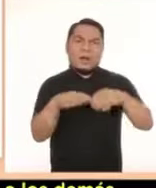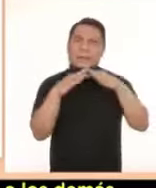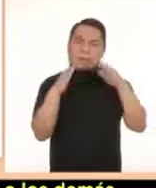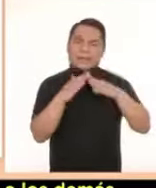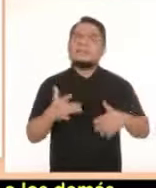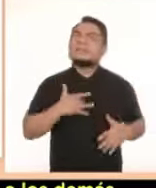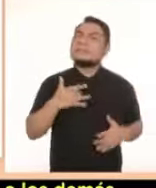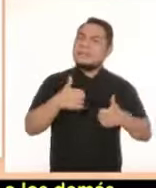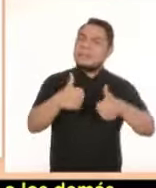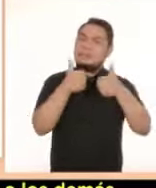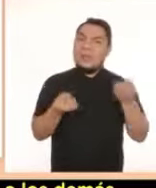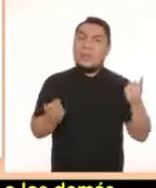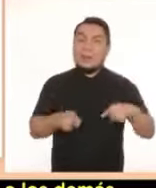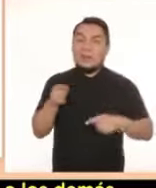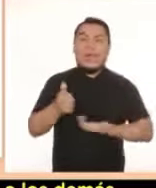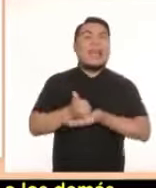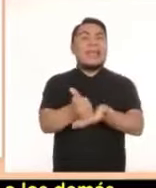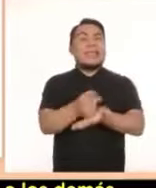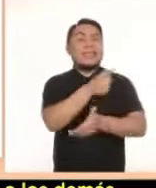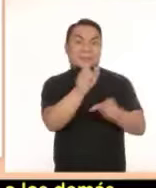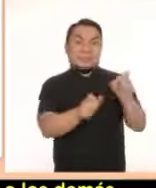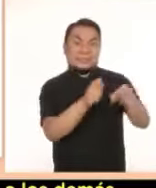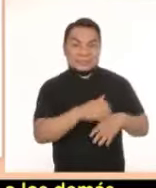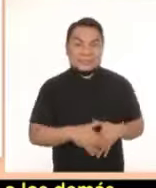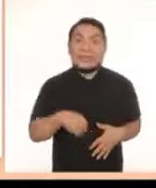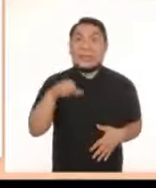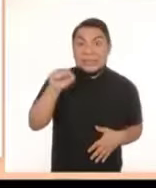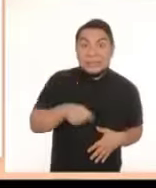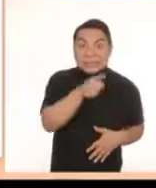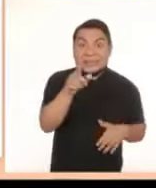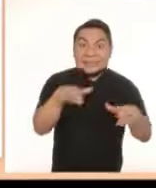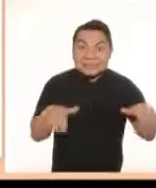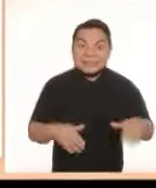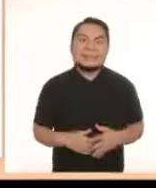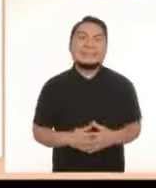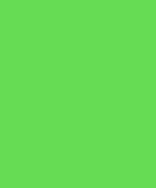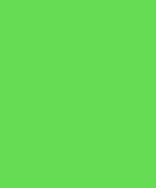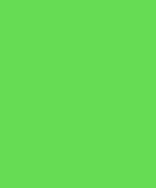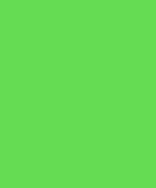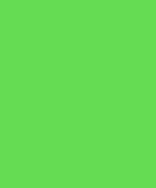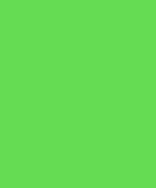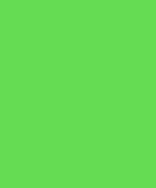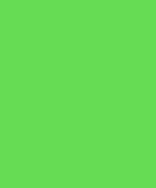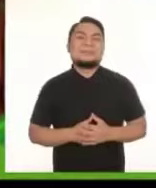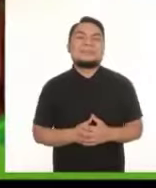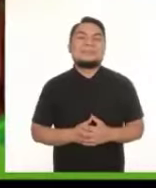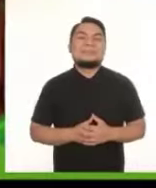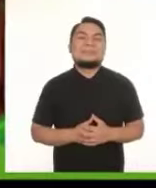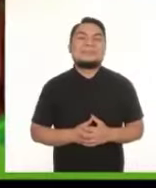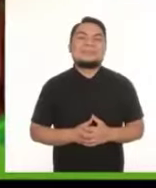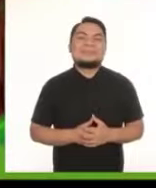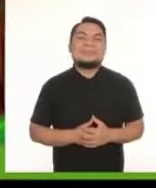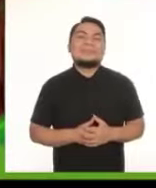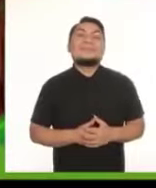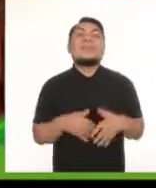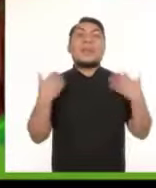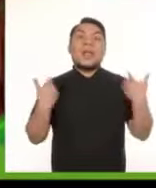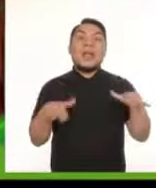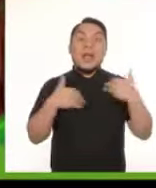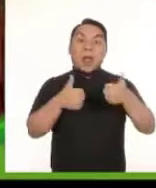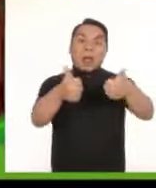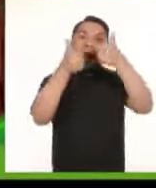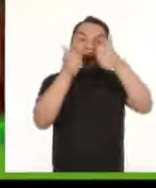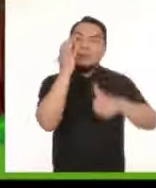Además, se siente muy bien cuando uno ayuda a los demás. ¿No es cierto, niños? ¡Qué